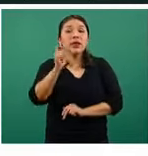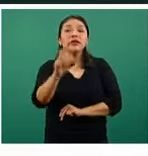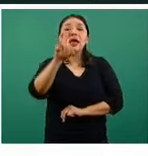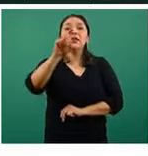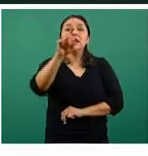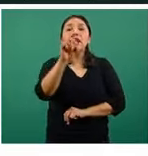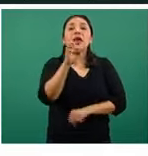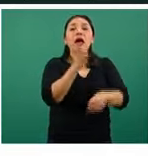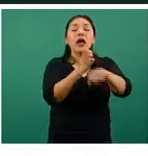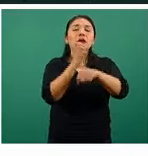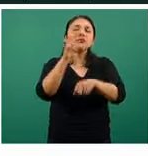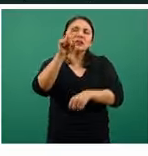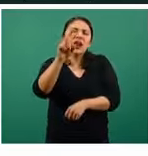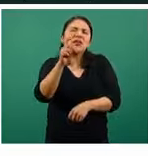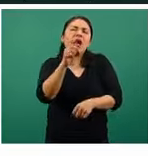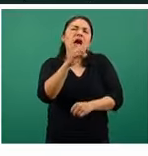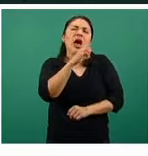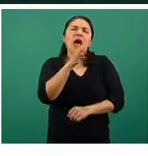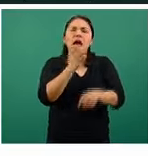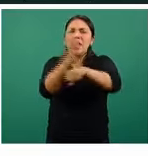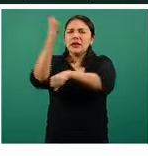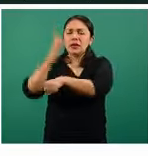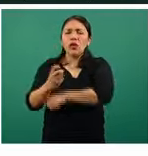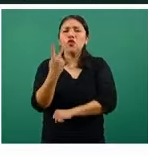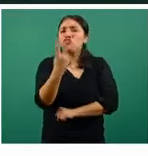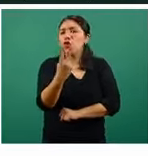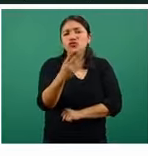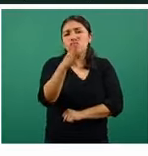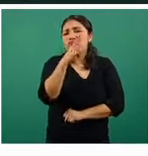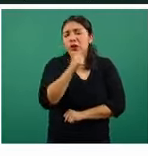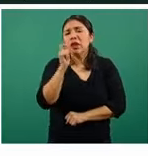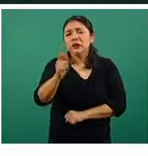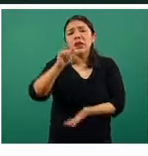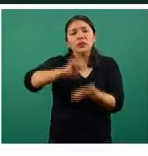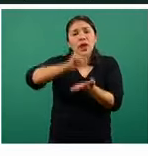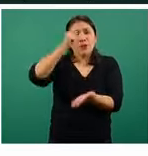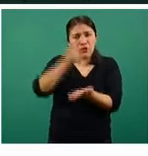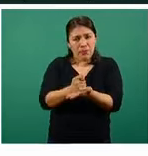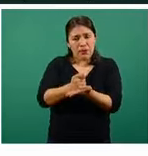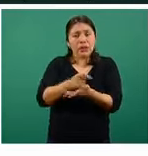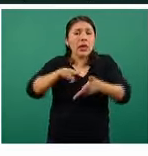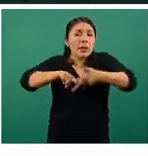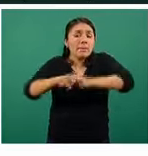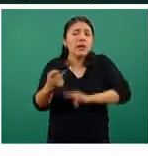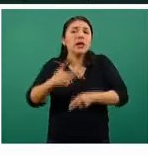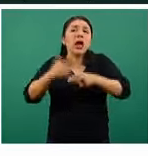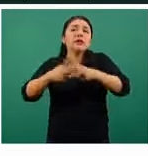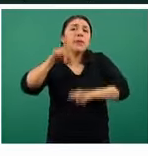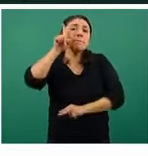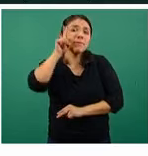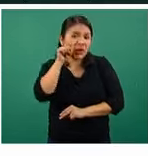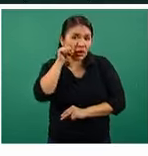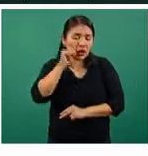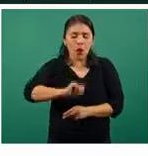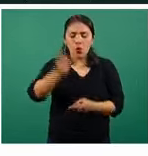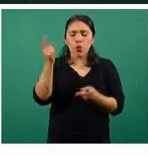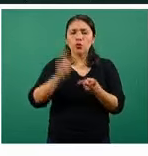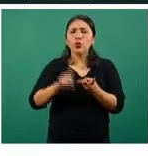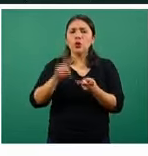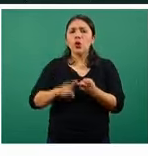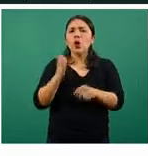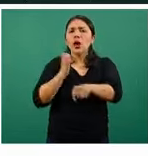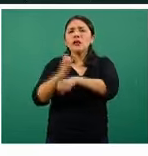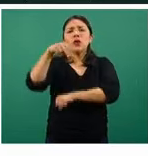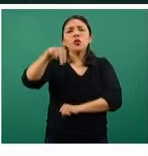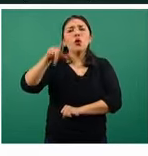federativas. ¿Cuáles fueron las 2 entidades que no pudieron iniciar? El estado de Tamaulipas, que estará iniciando el día de mañana, y el estado